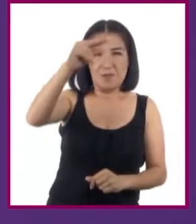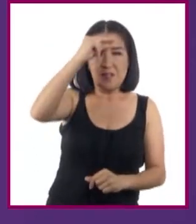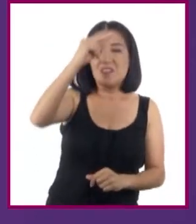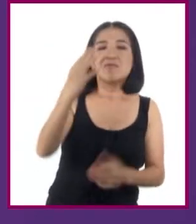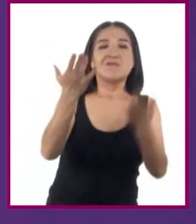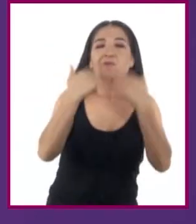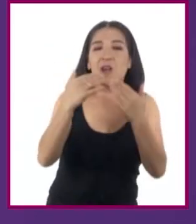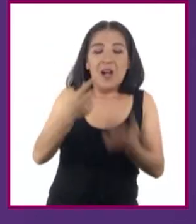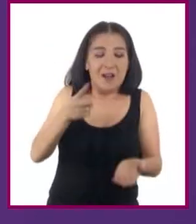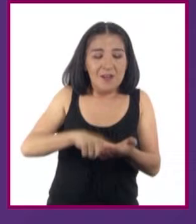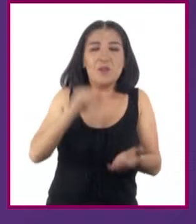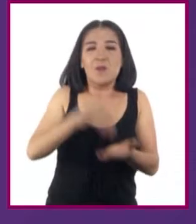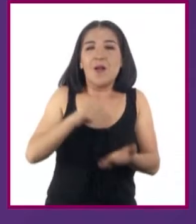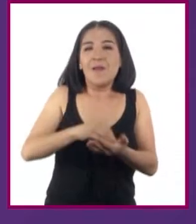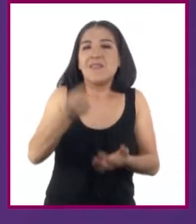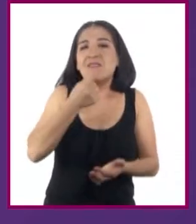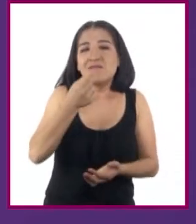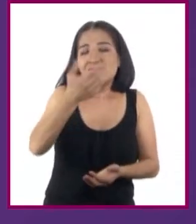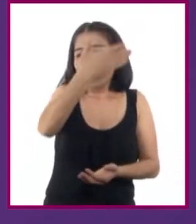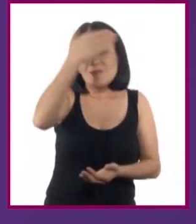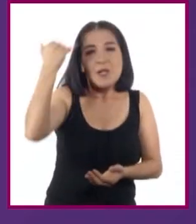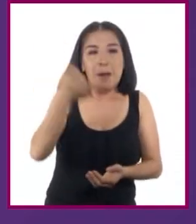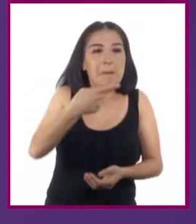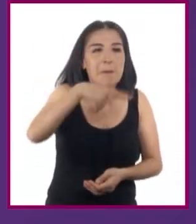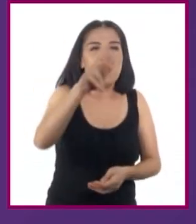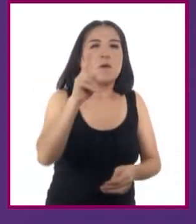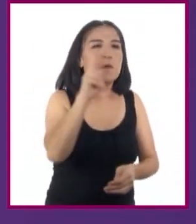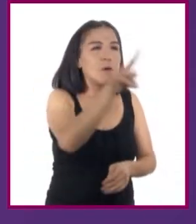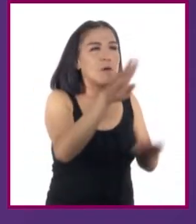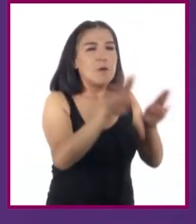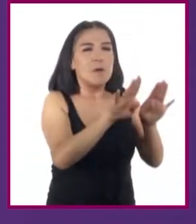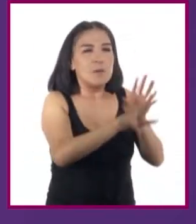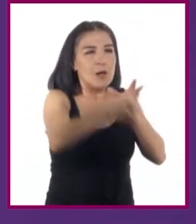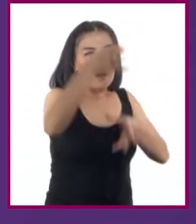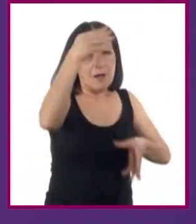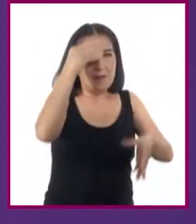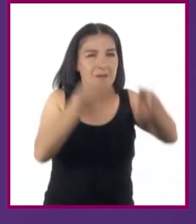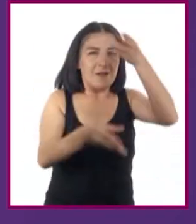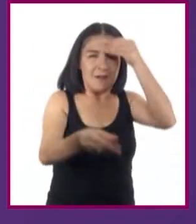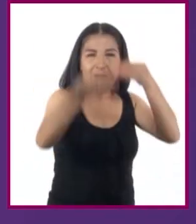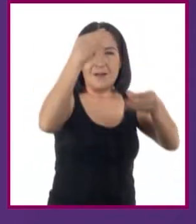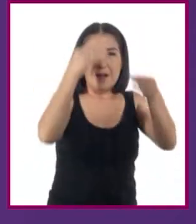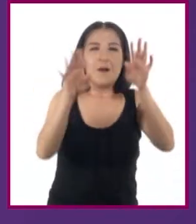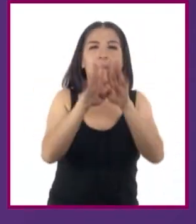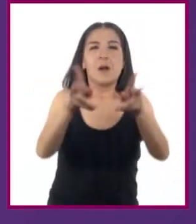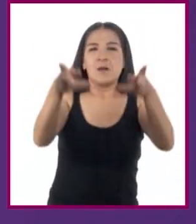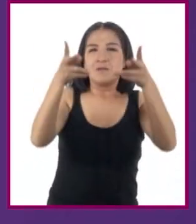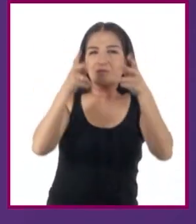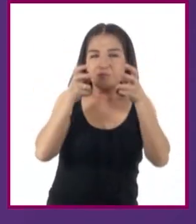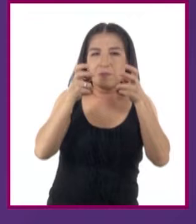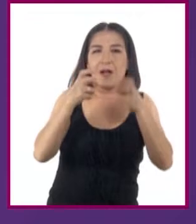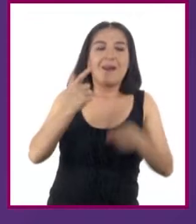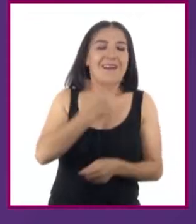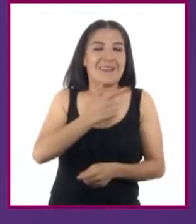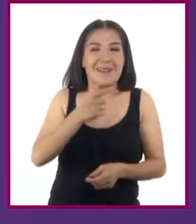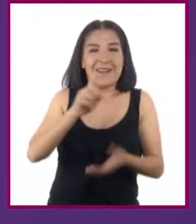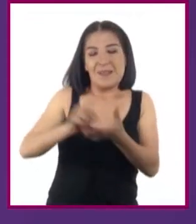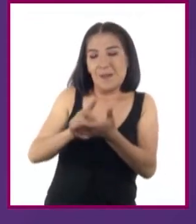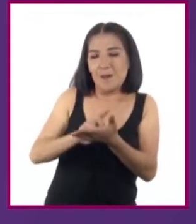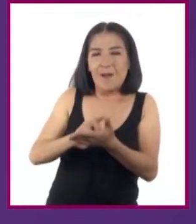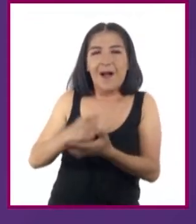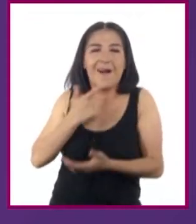con ese sistema, produce un tipo de transmisores neurológicos que producen placer,